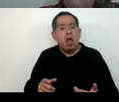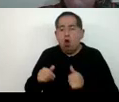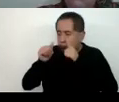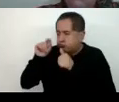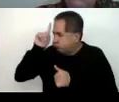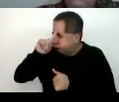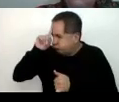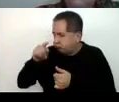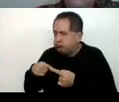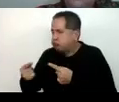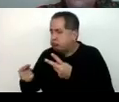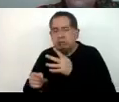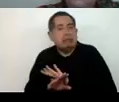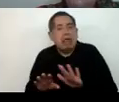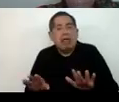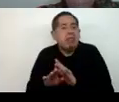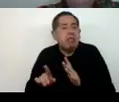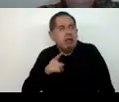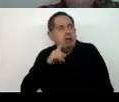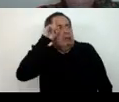integral, ¿sí?